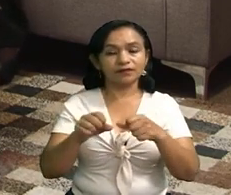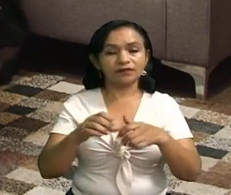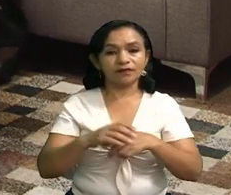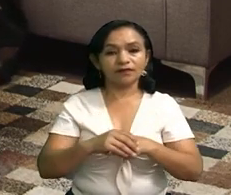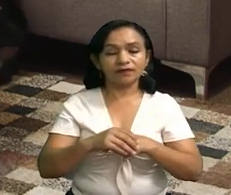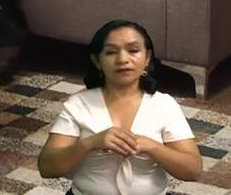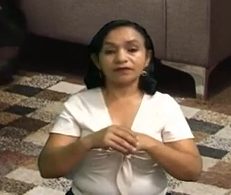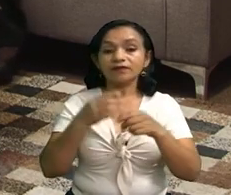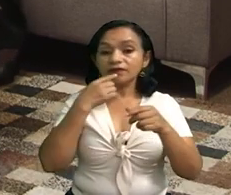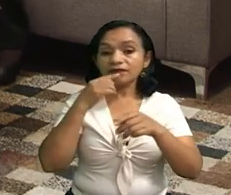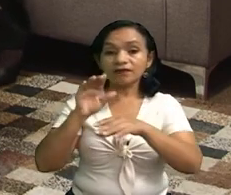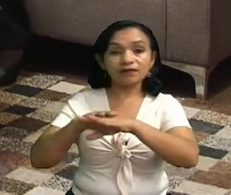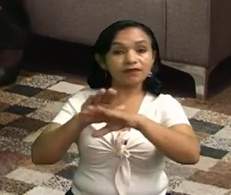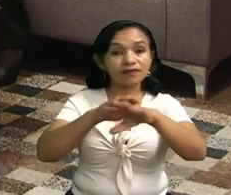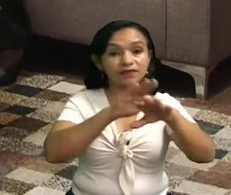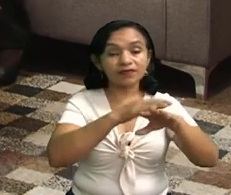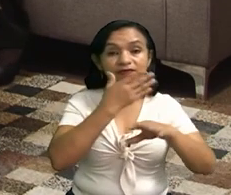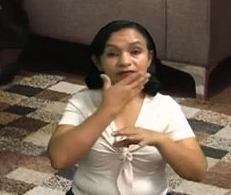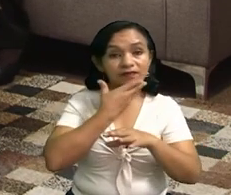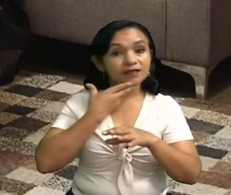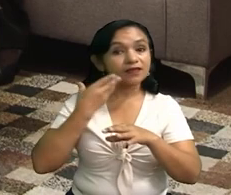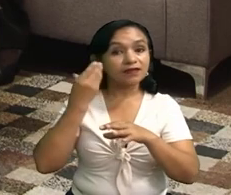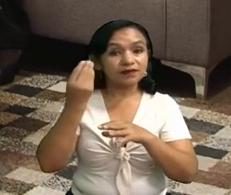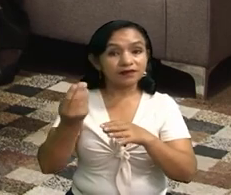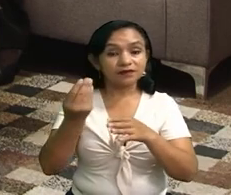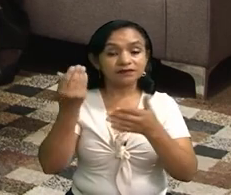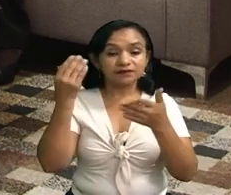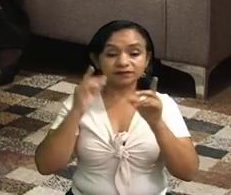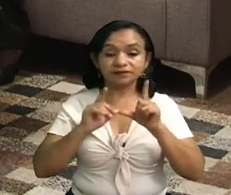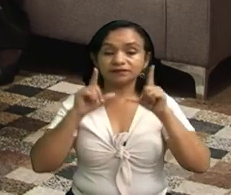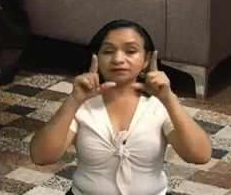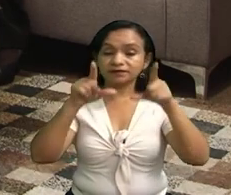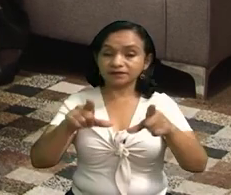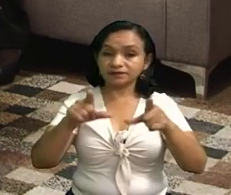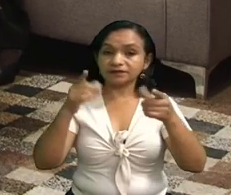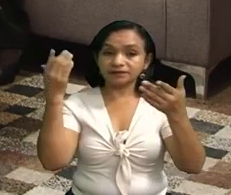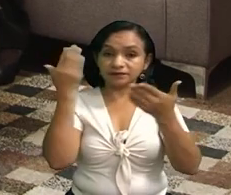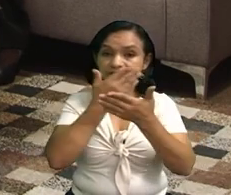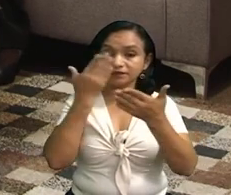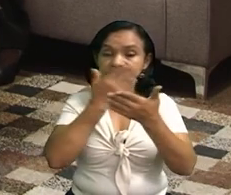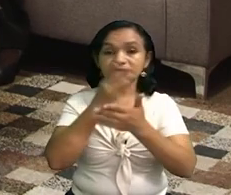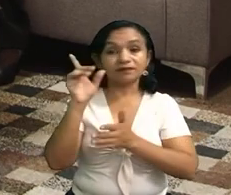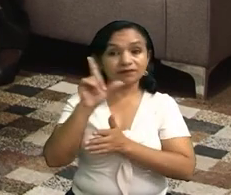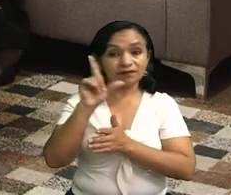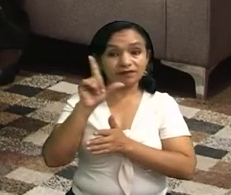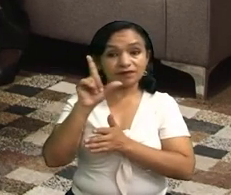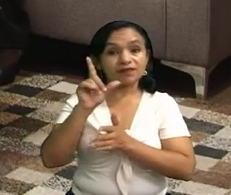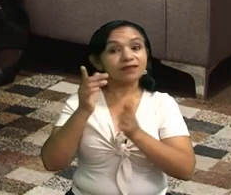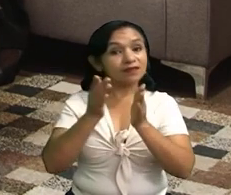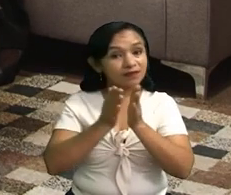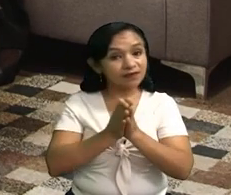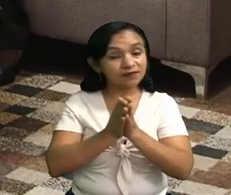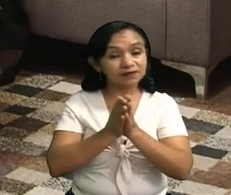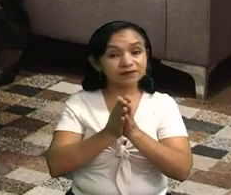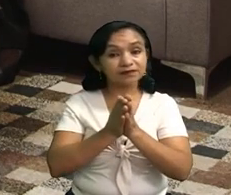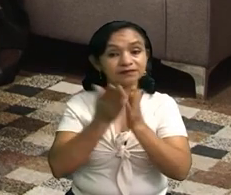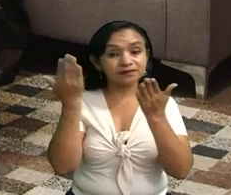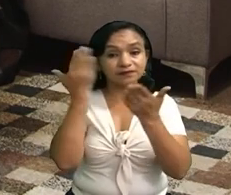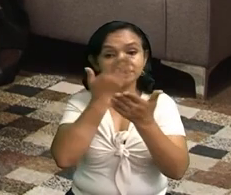nosotros invitamos a todos los jóvenes a que hagan la prematrícula ya a partir del lunes para el